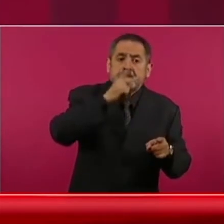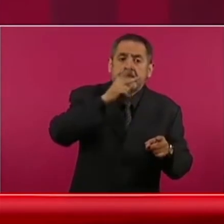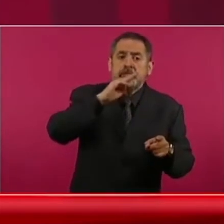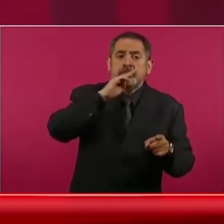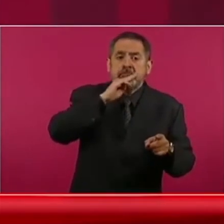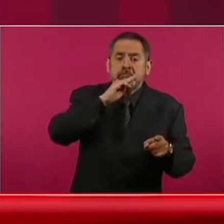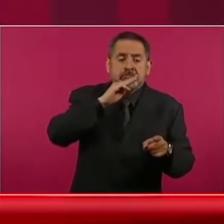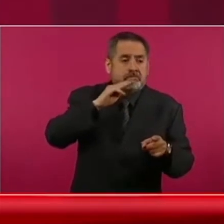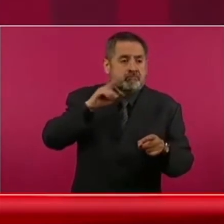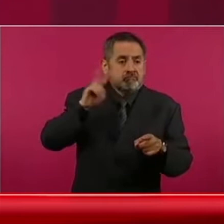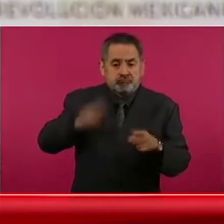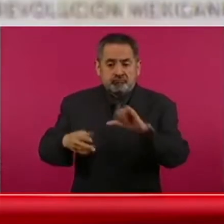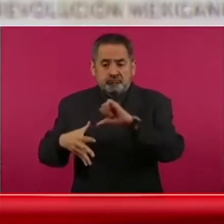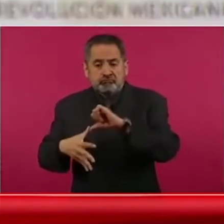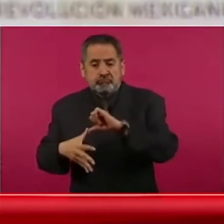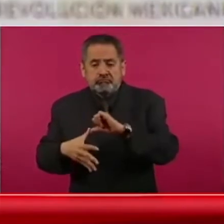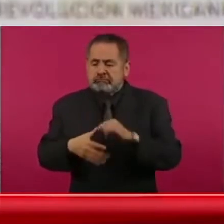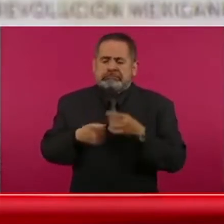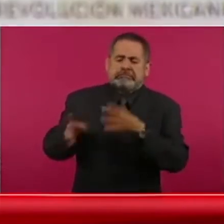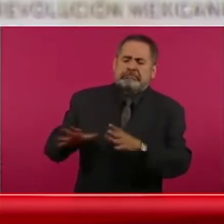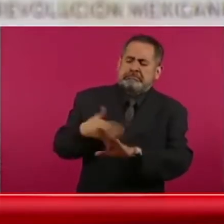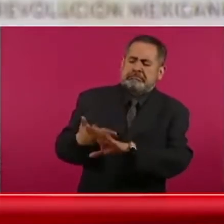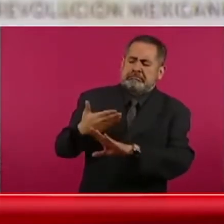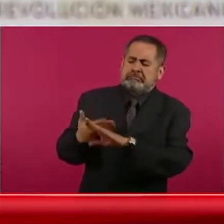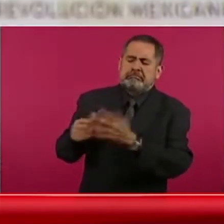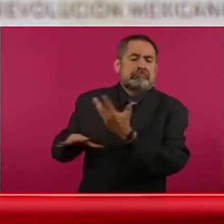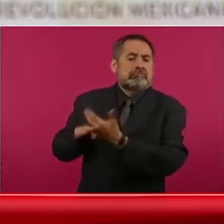su rechazo a migrantes.